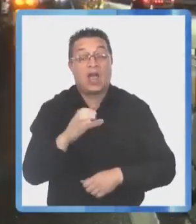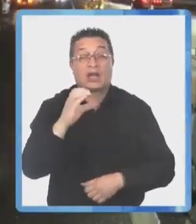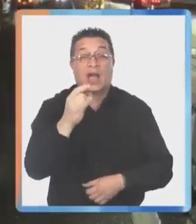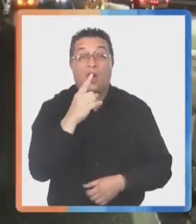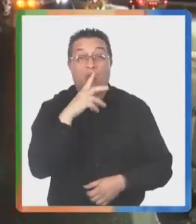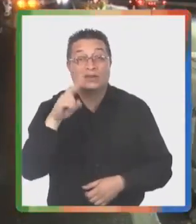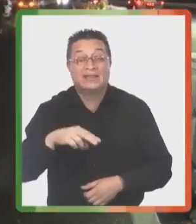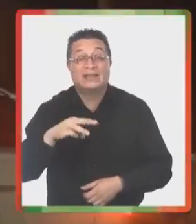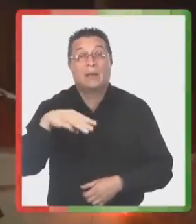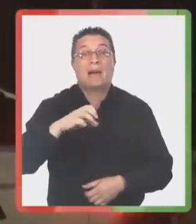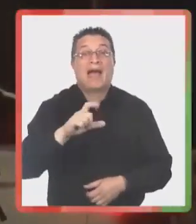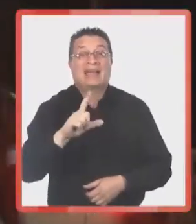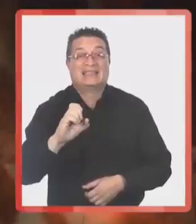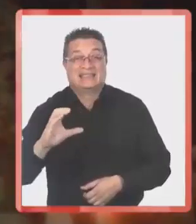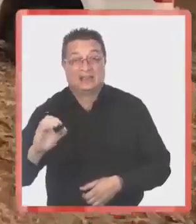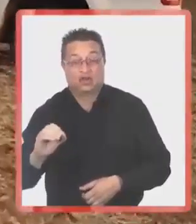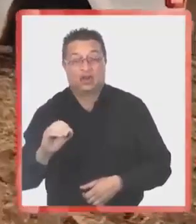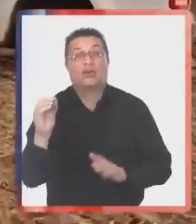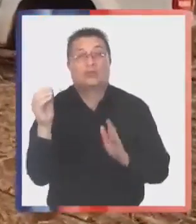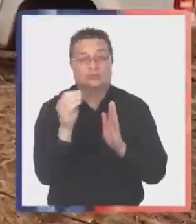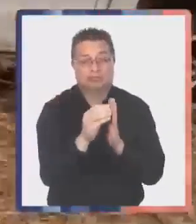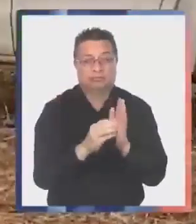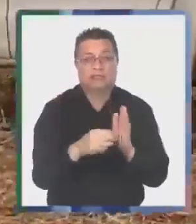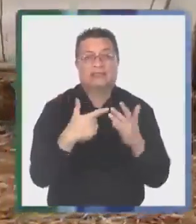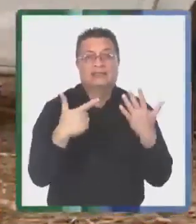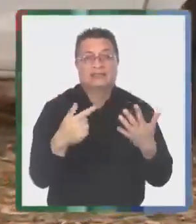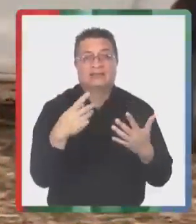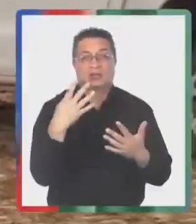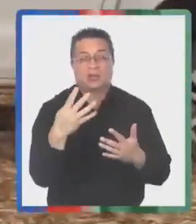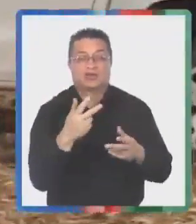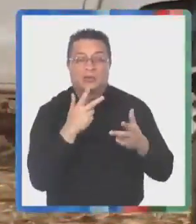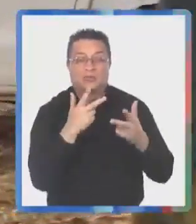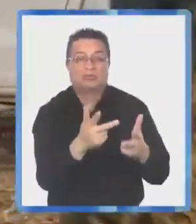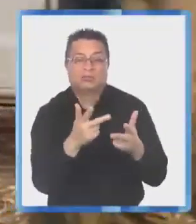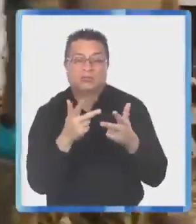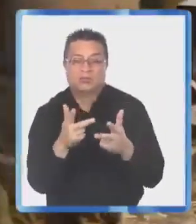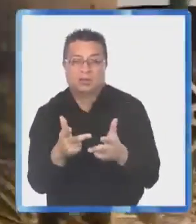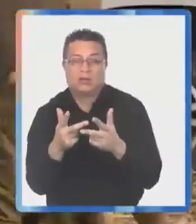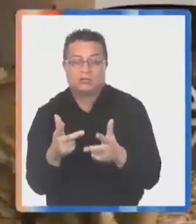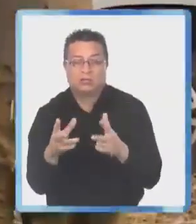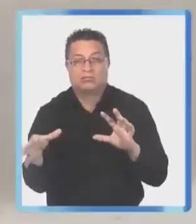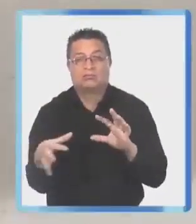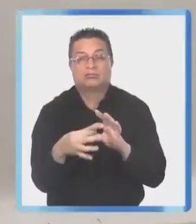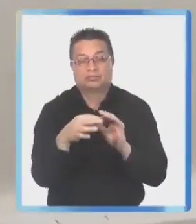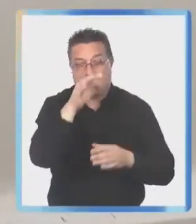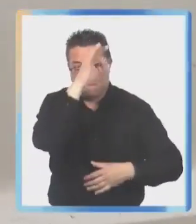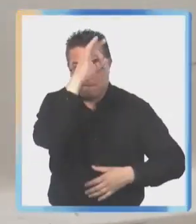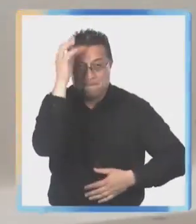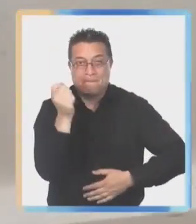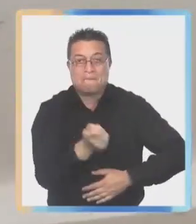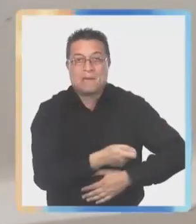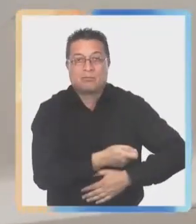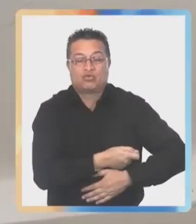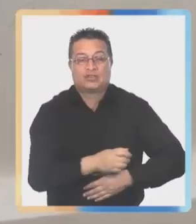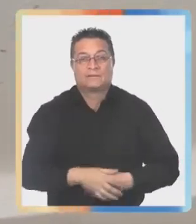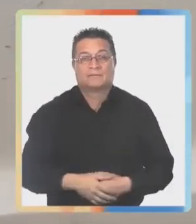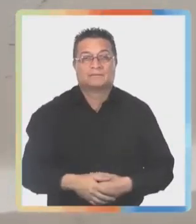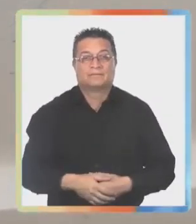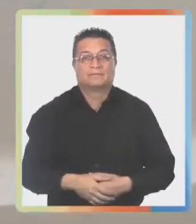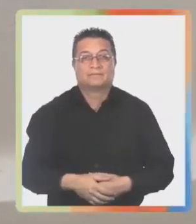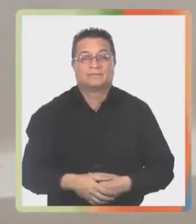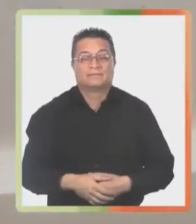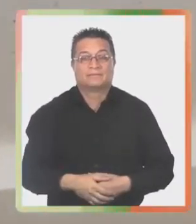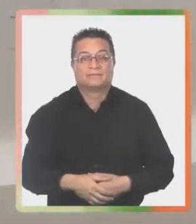las provincias de Cautín y Malleco, se han registrado 74 atentados vinculados al conflicto mapuche.